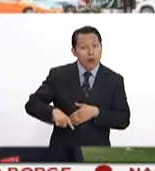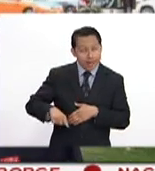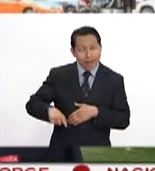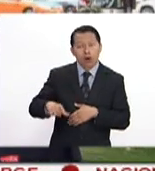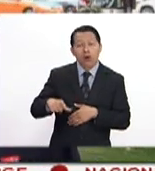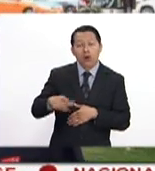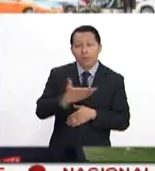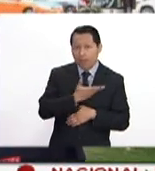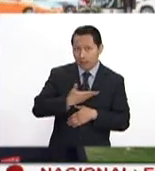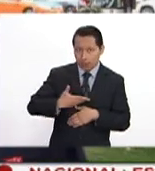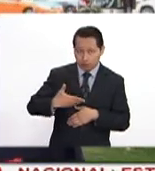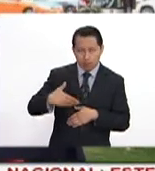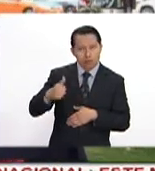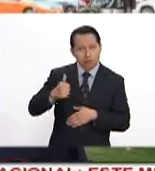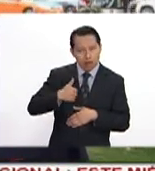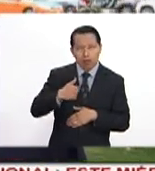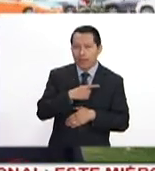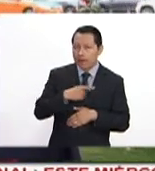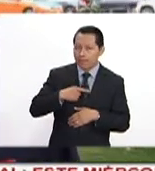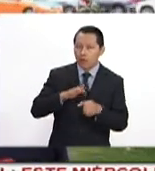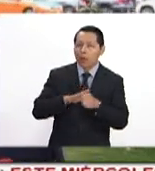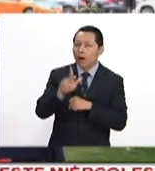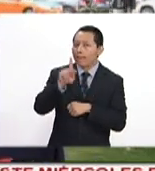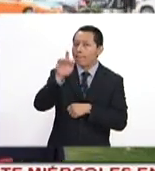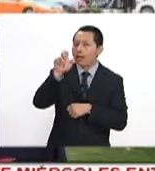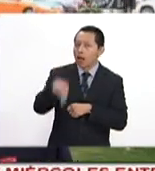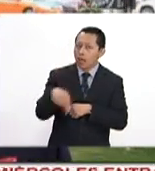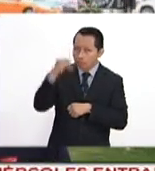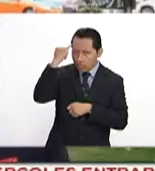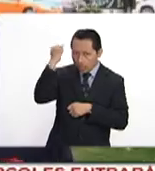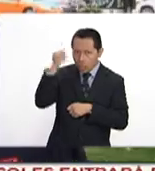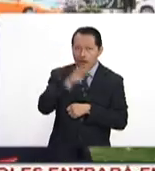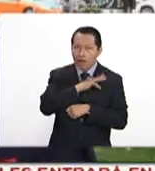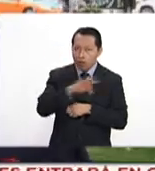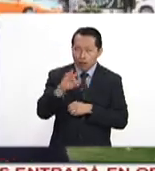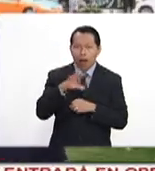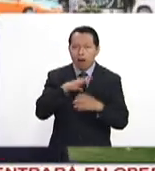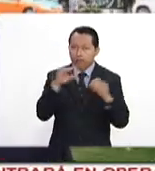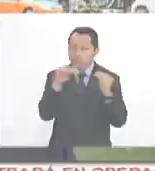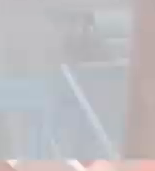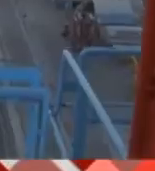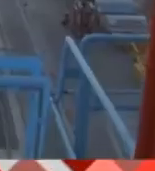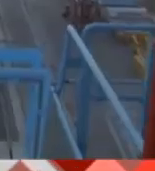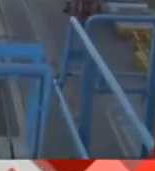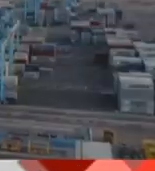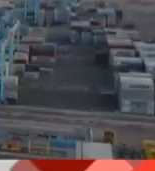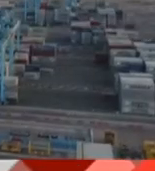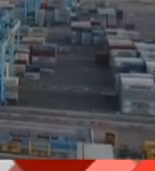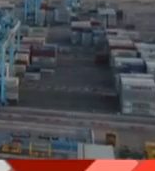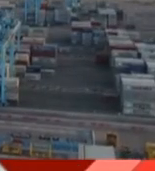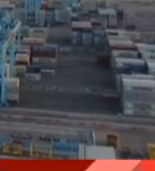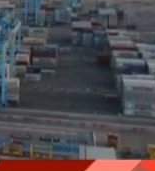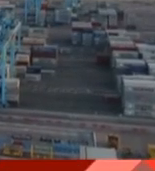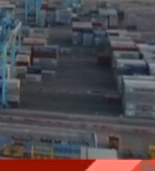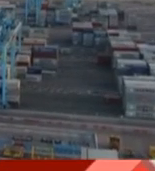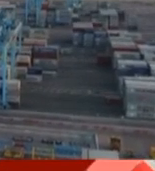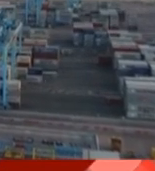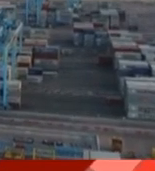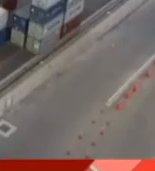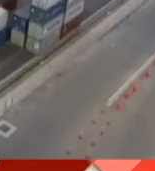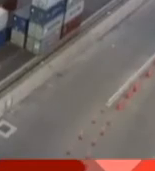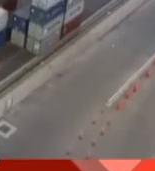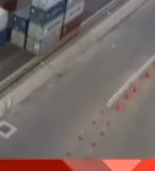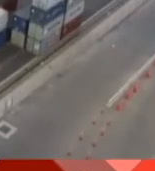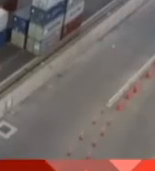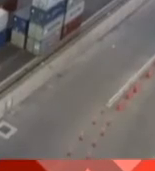defina cuál es el plan que tiene para enfrentar la renegociación. Ayer se reunieron los premiers de las diferentes provincias de